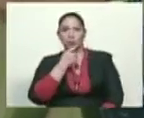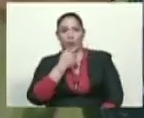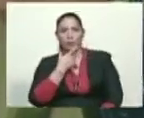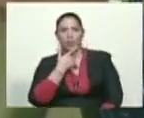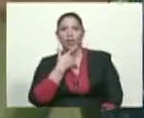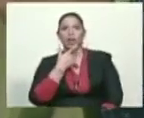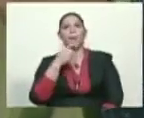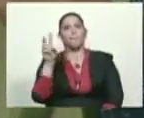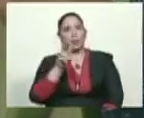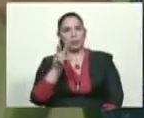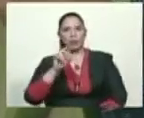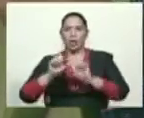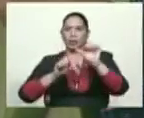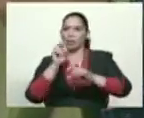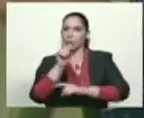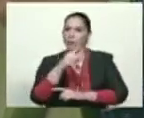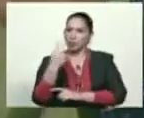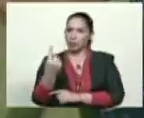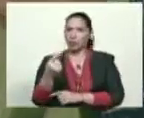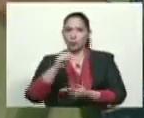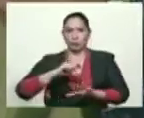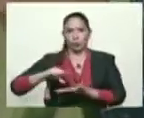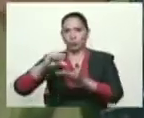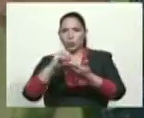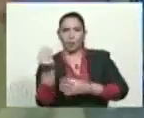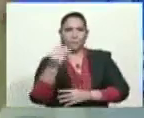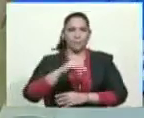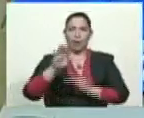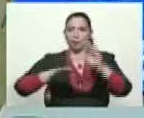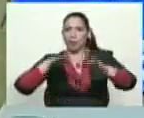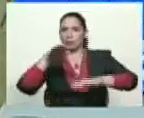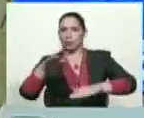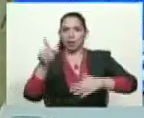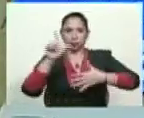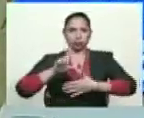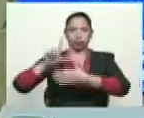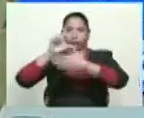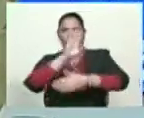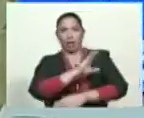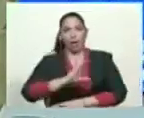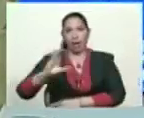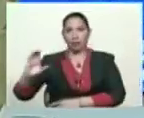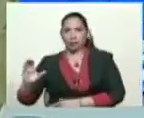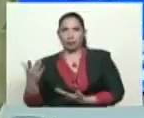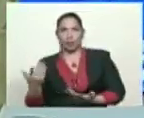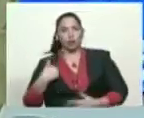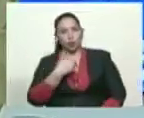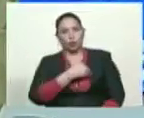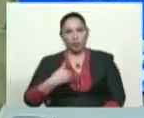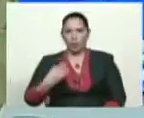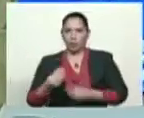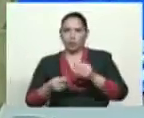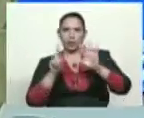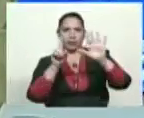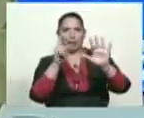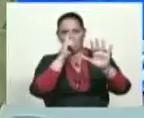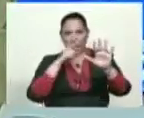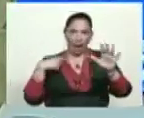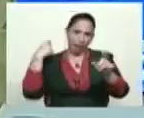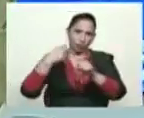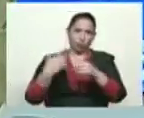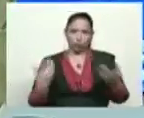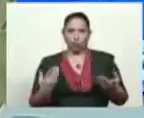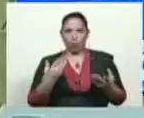venezuela en el siglo 21 en las ciudades más avanzadas de américa latina y el caribe son lo que quiero hacer en estos 6 años poner a